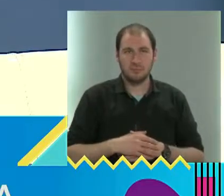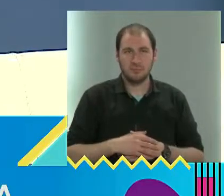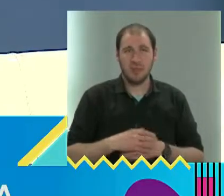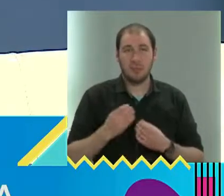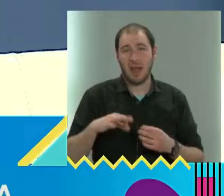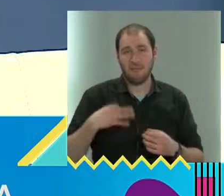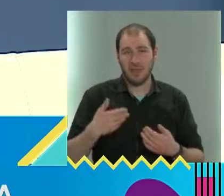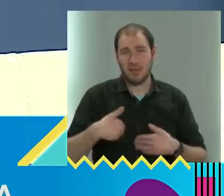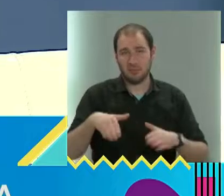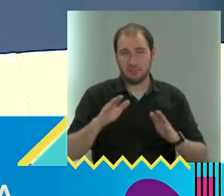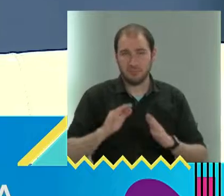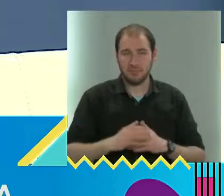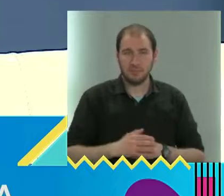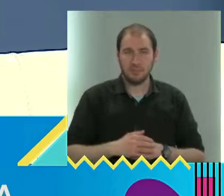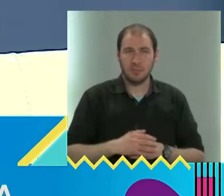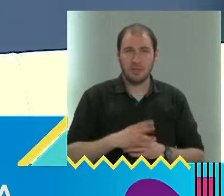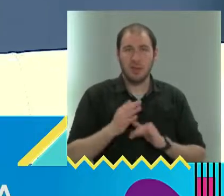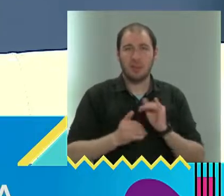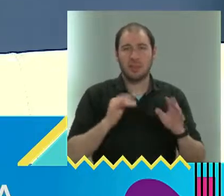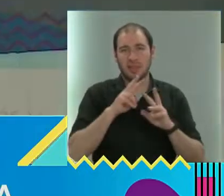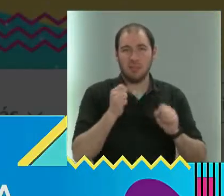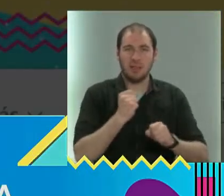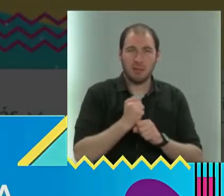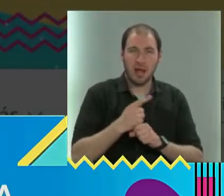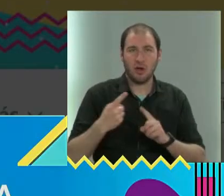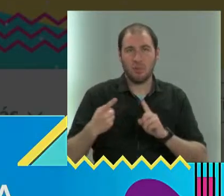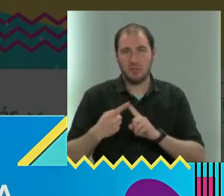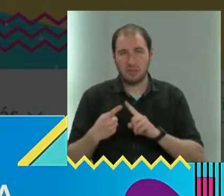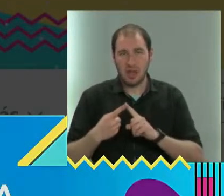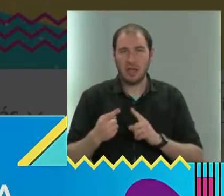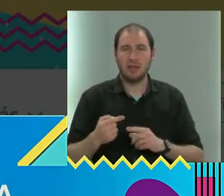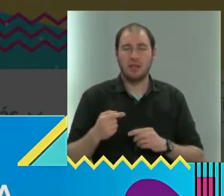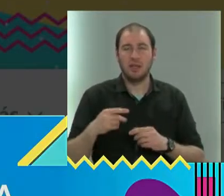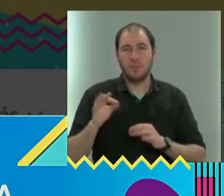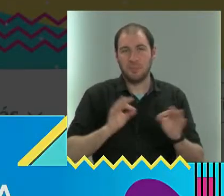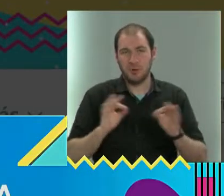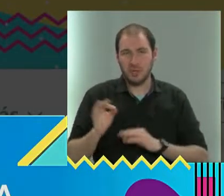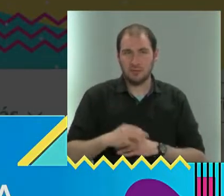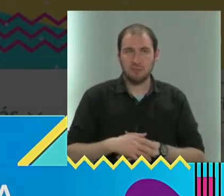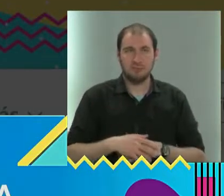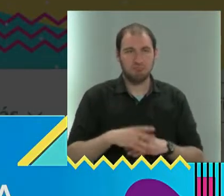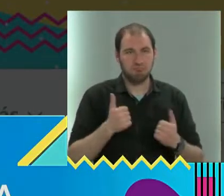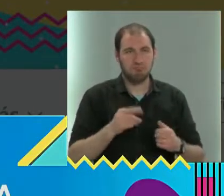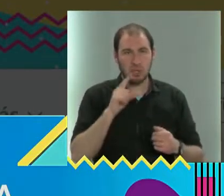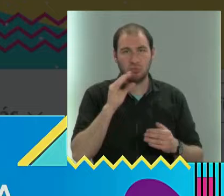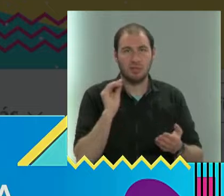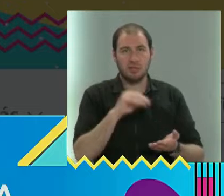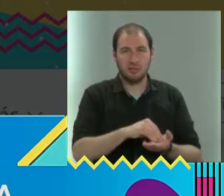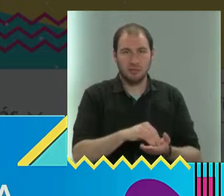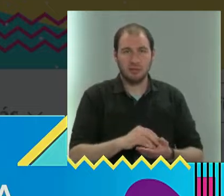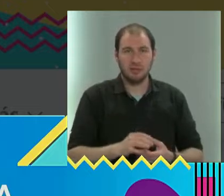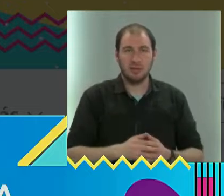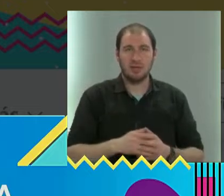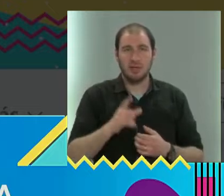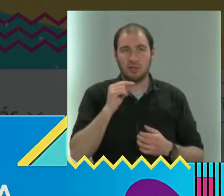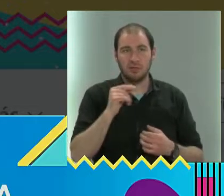para la vida, ¿no? Perfecto. Y ahí hablamos de lo laboral, de lo personal, de los proyectos de vida. Bueno, lo vamos a tuitear entonces, lo tenemos,